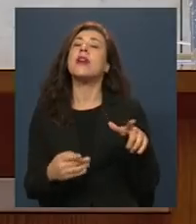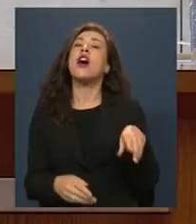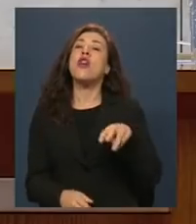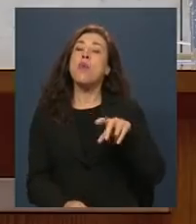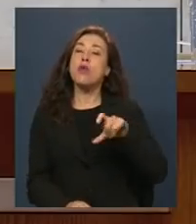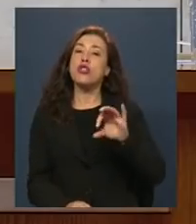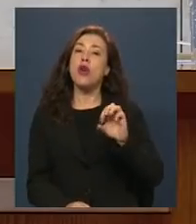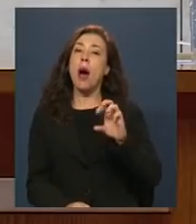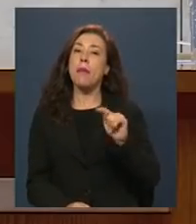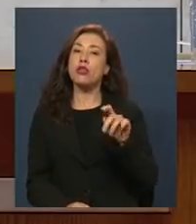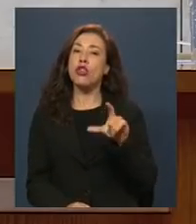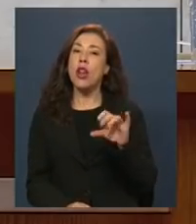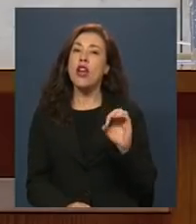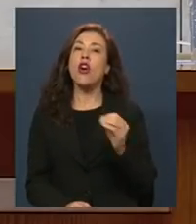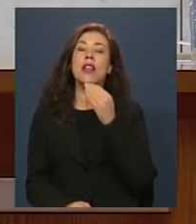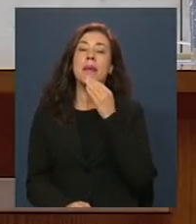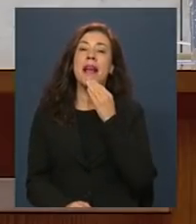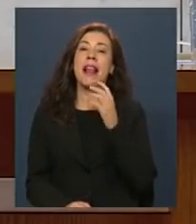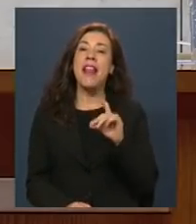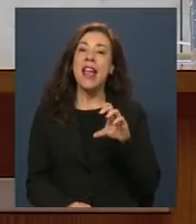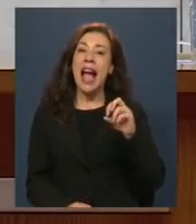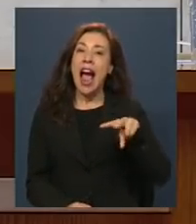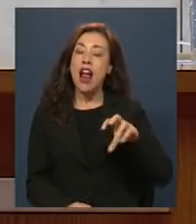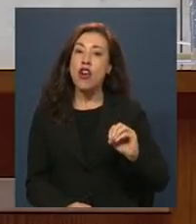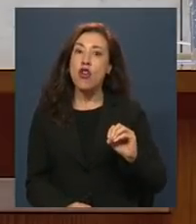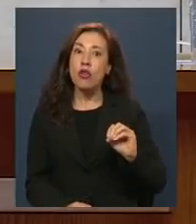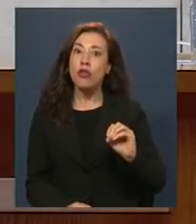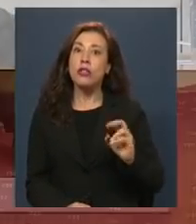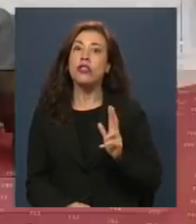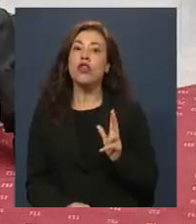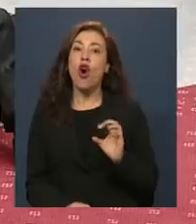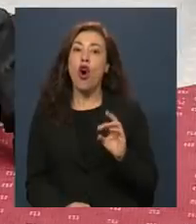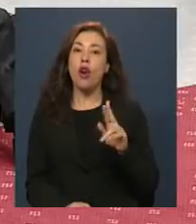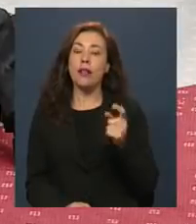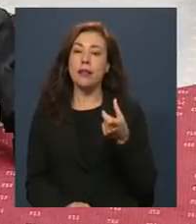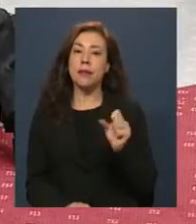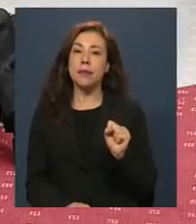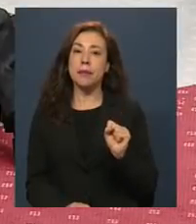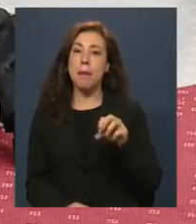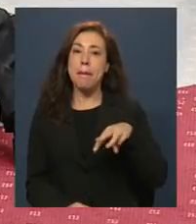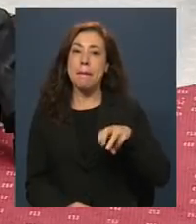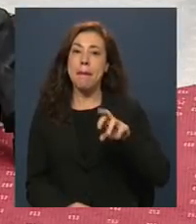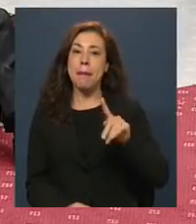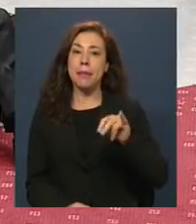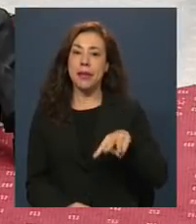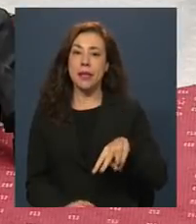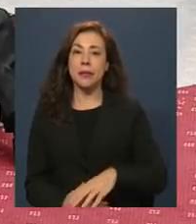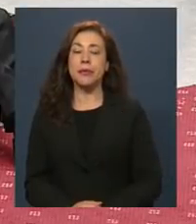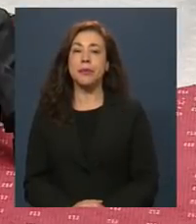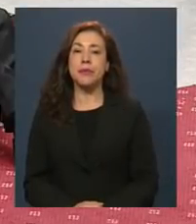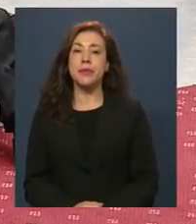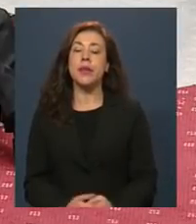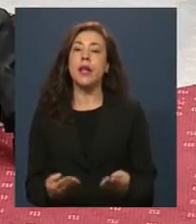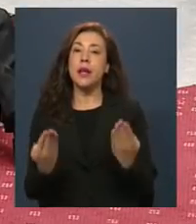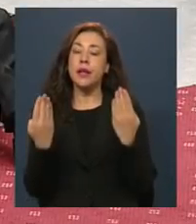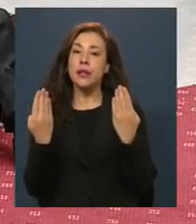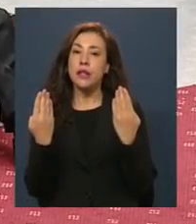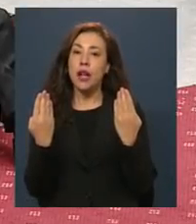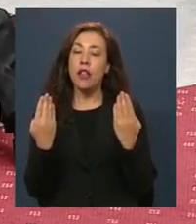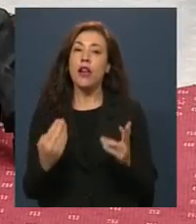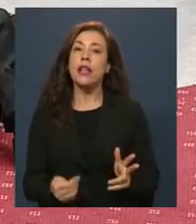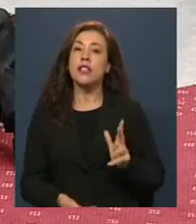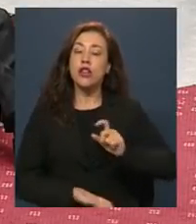apostólico y decano del Cuerpo Diplomático en Chile, monseñor Alberto Ortega Martín. Saludar a los